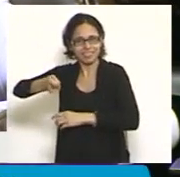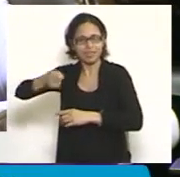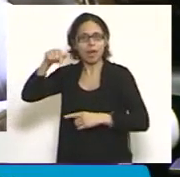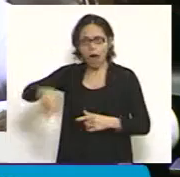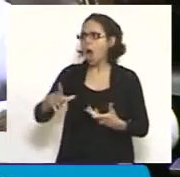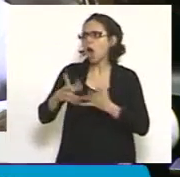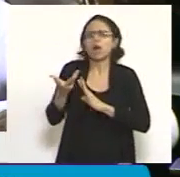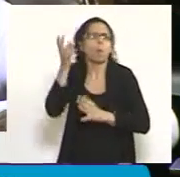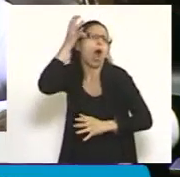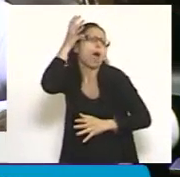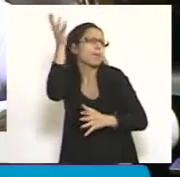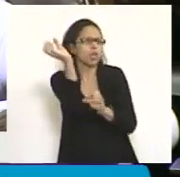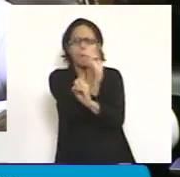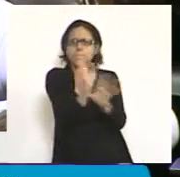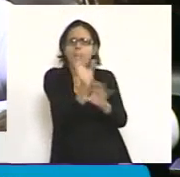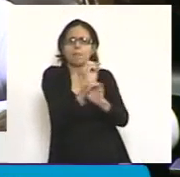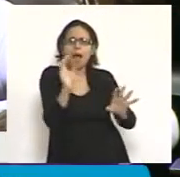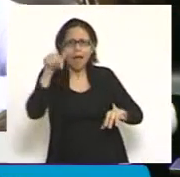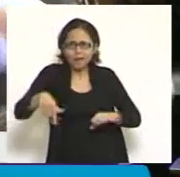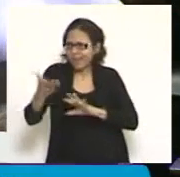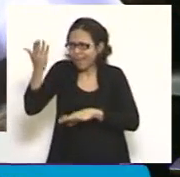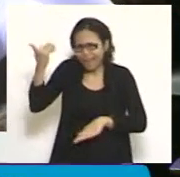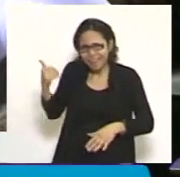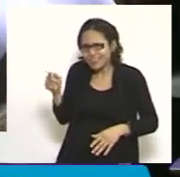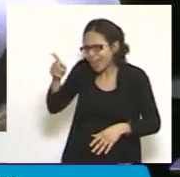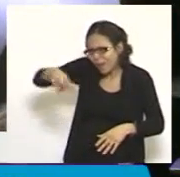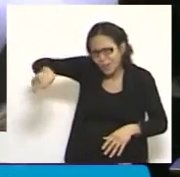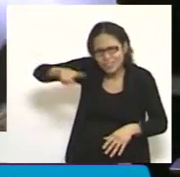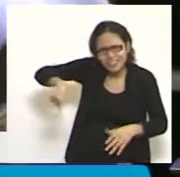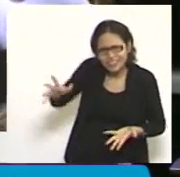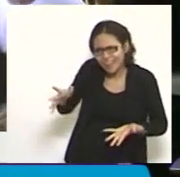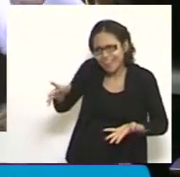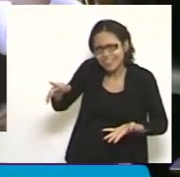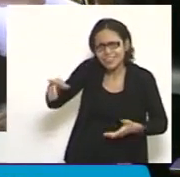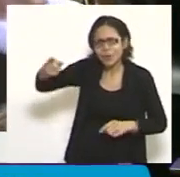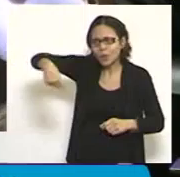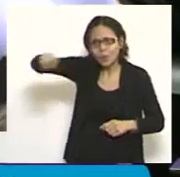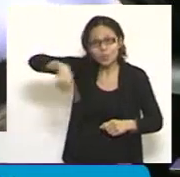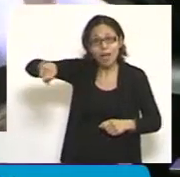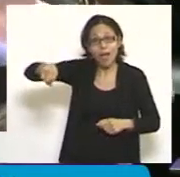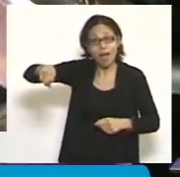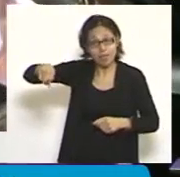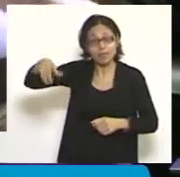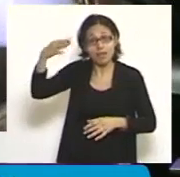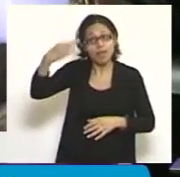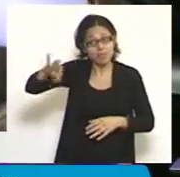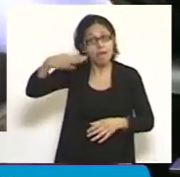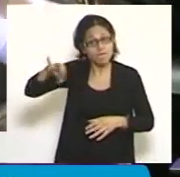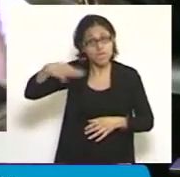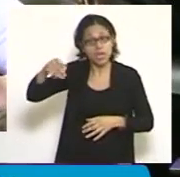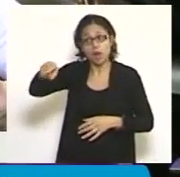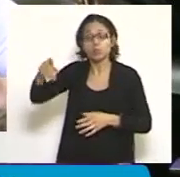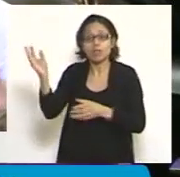se rasgan las vestiduras, cuando ustedes tenían la funcionalidad del